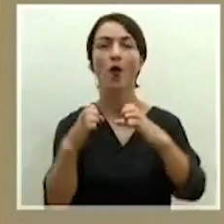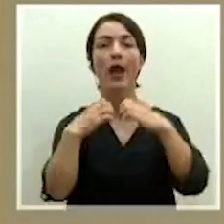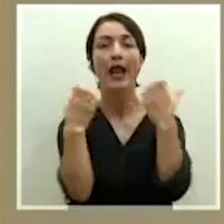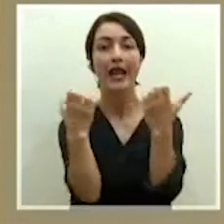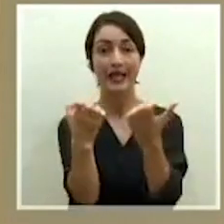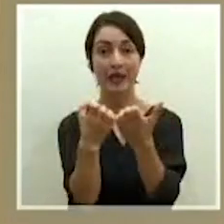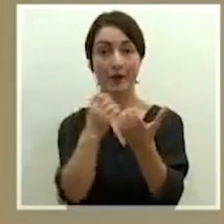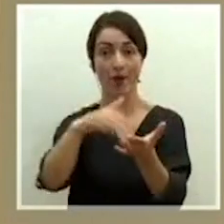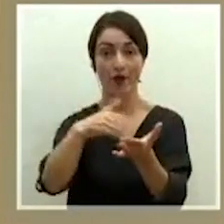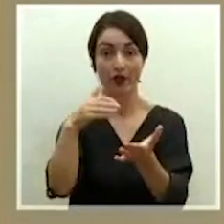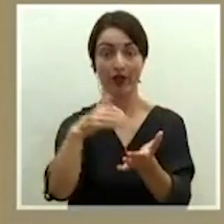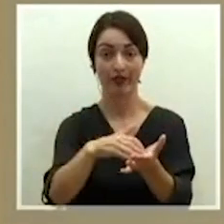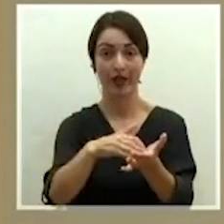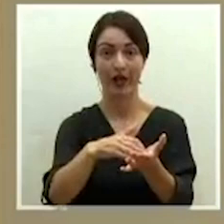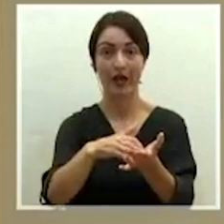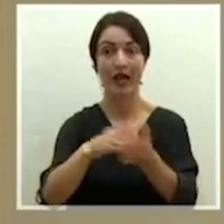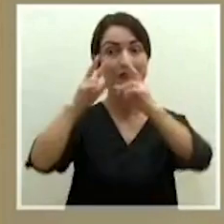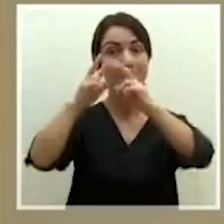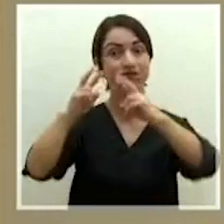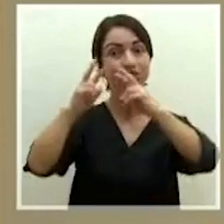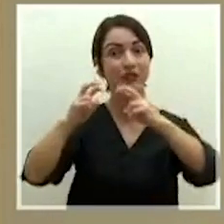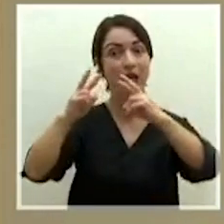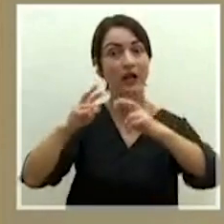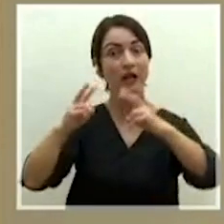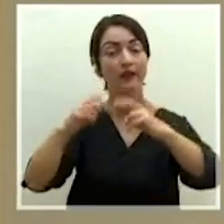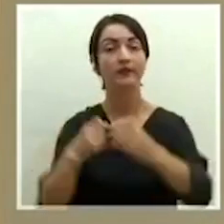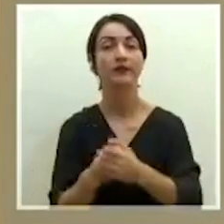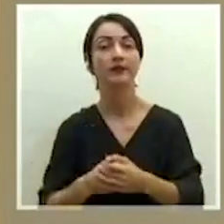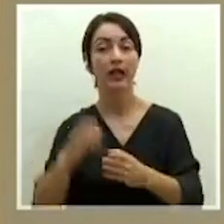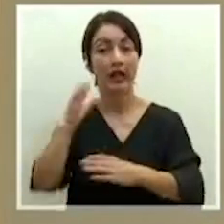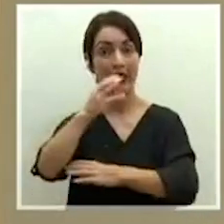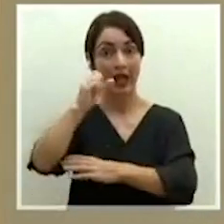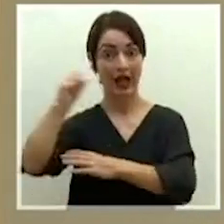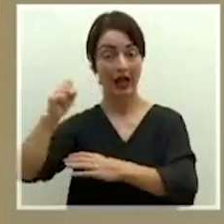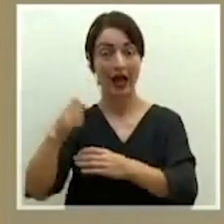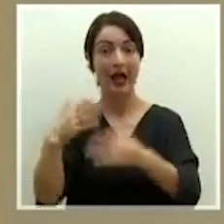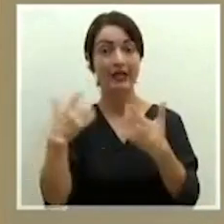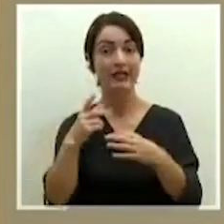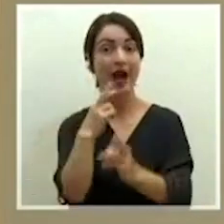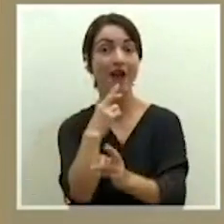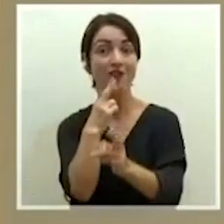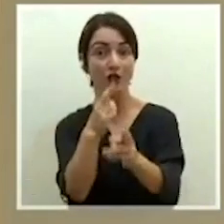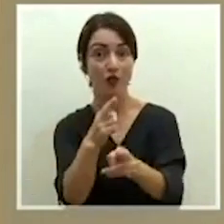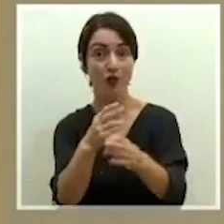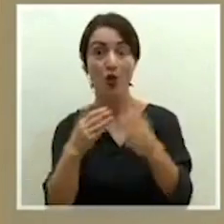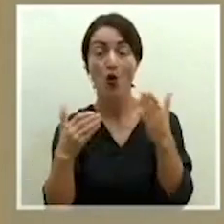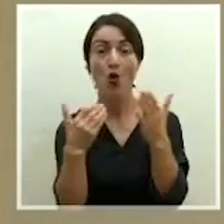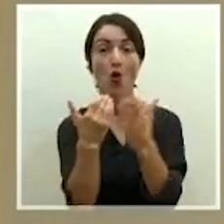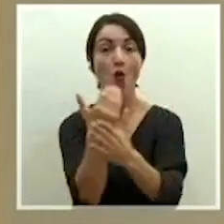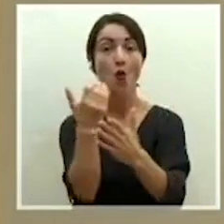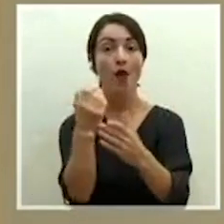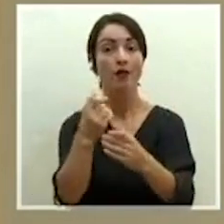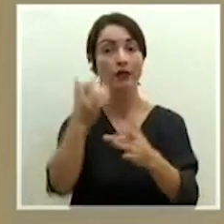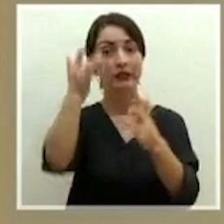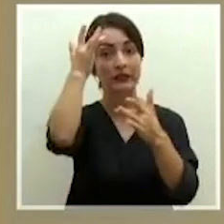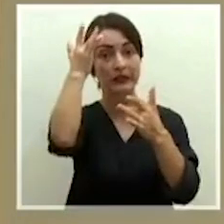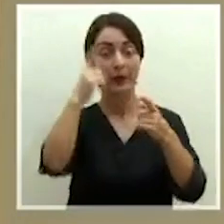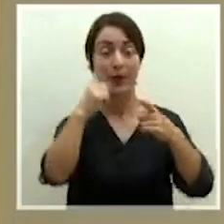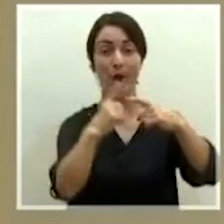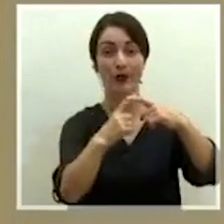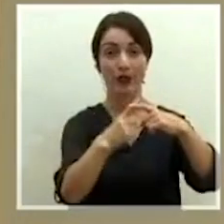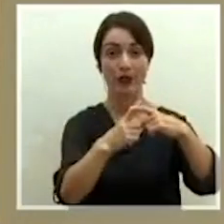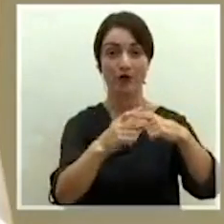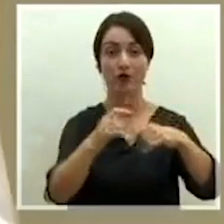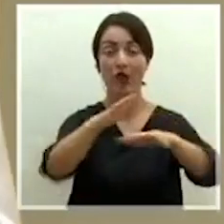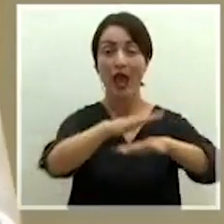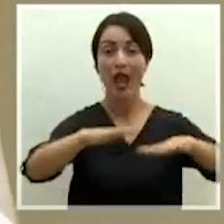nivel central de epidemiología y salubristas de la caja está respondiendo a estos nuevos casos que se están dando en la zona